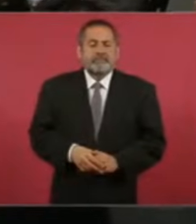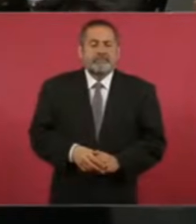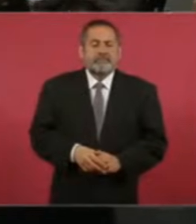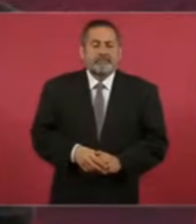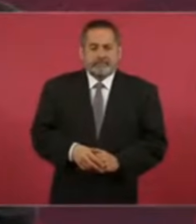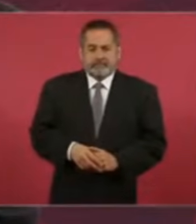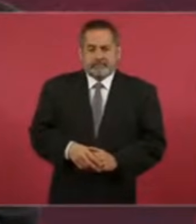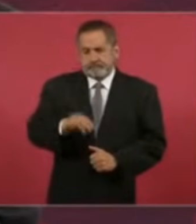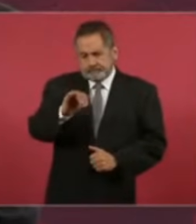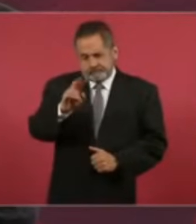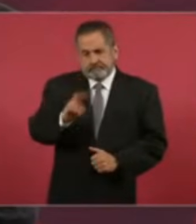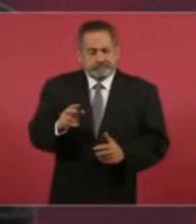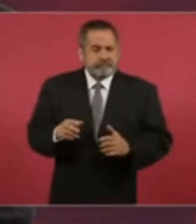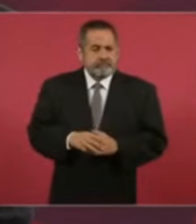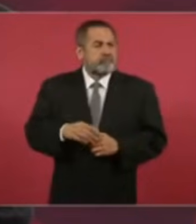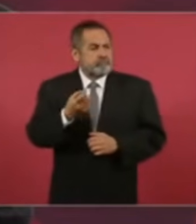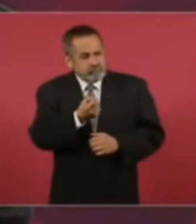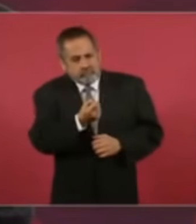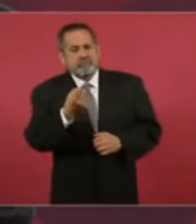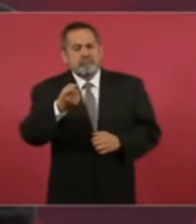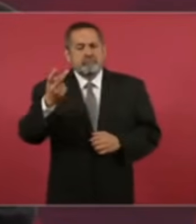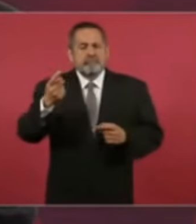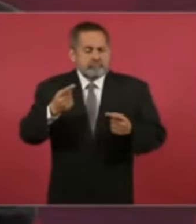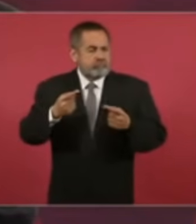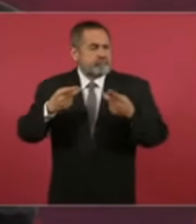también hablando de buenos servidores públicos,